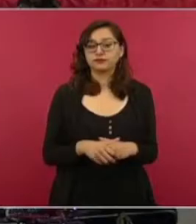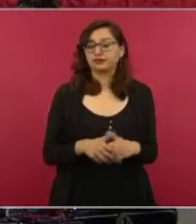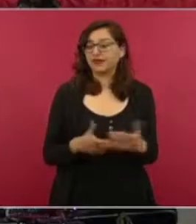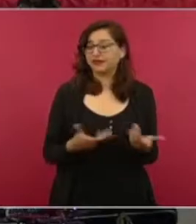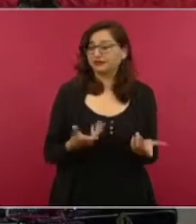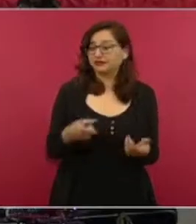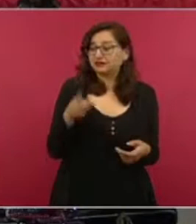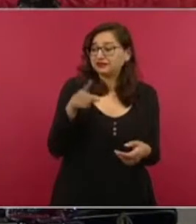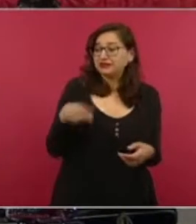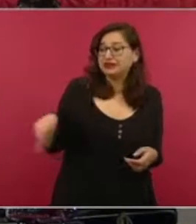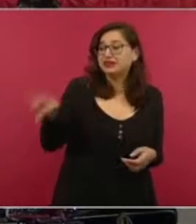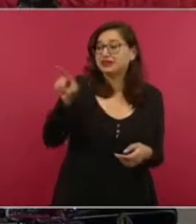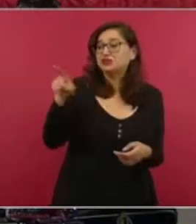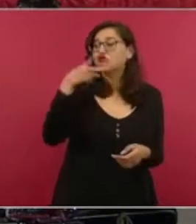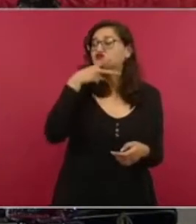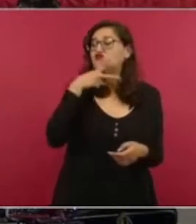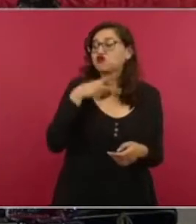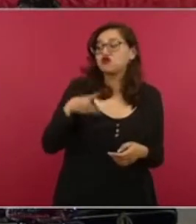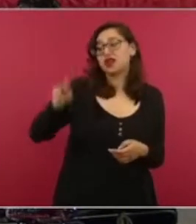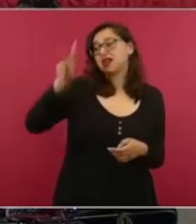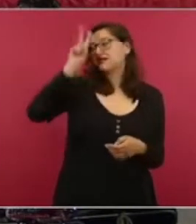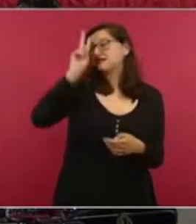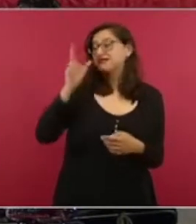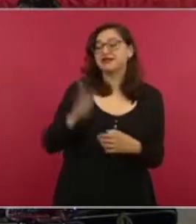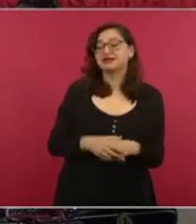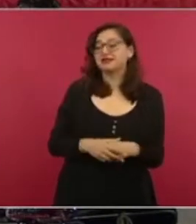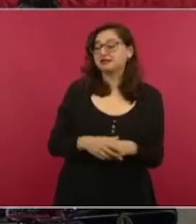capacidad para darse cuenta que los manipulan,